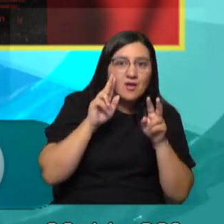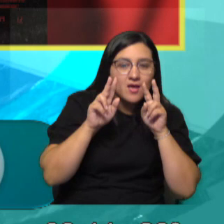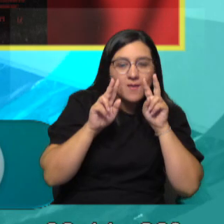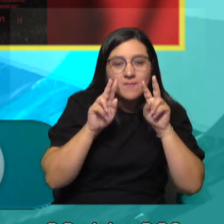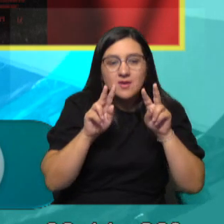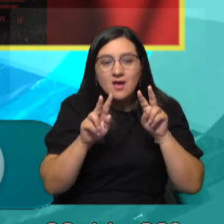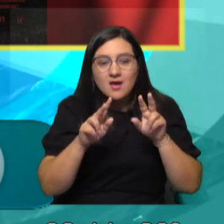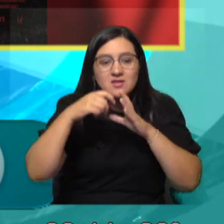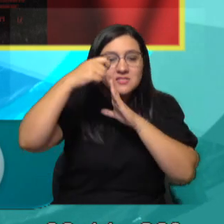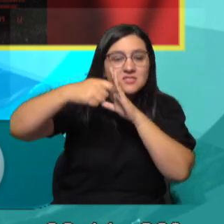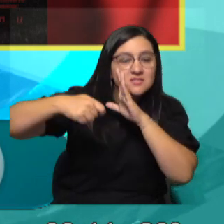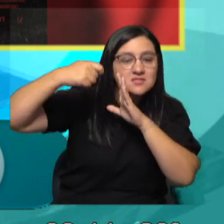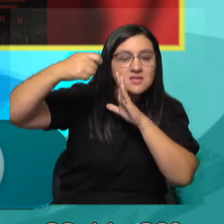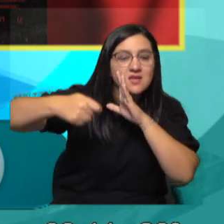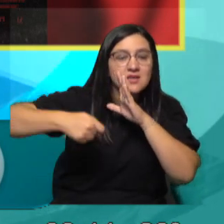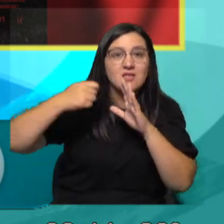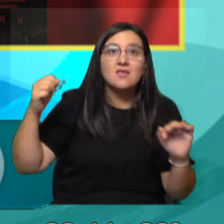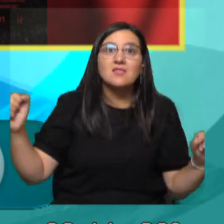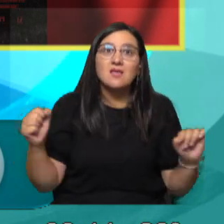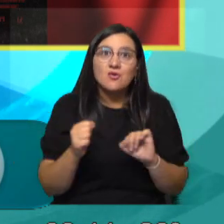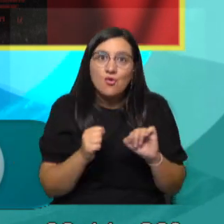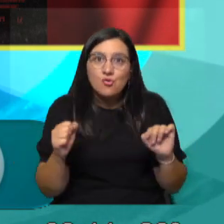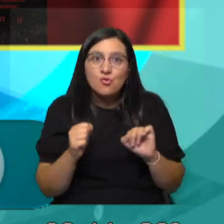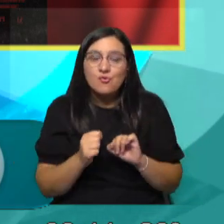ver cine de género.